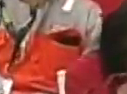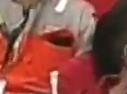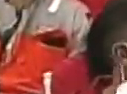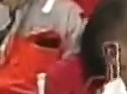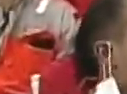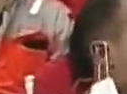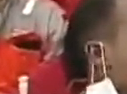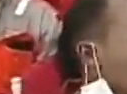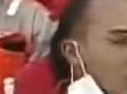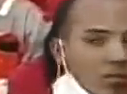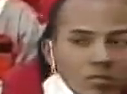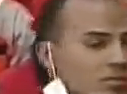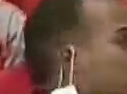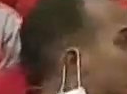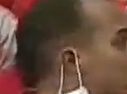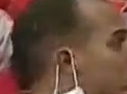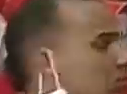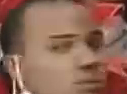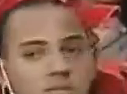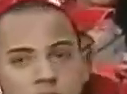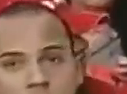ese tributo